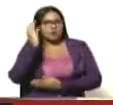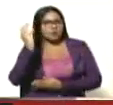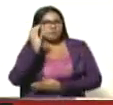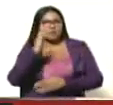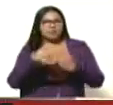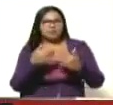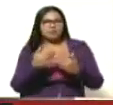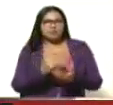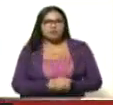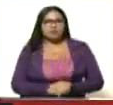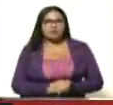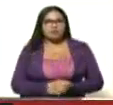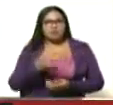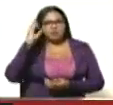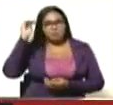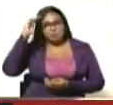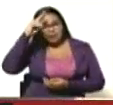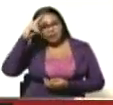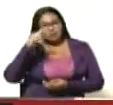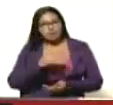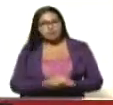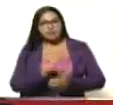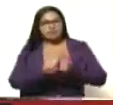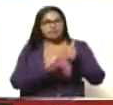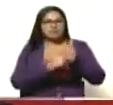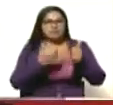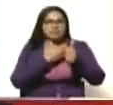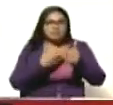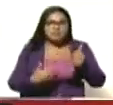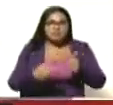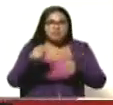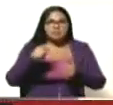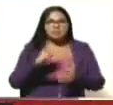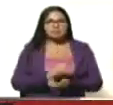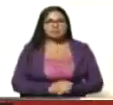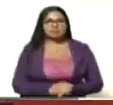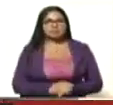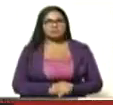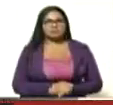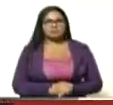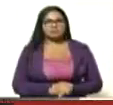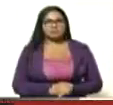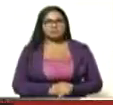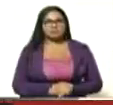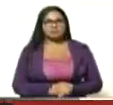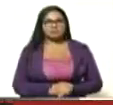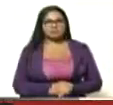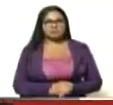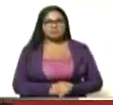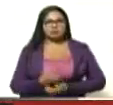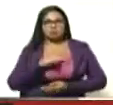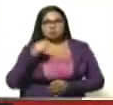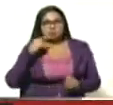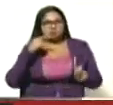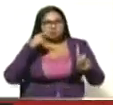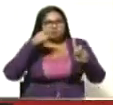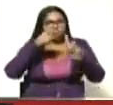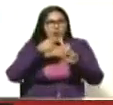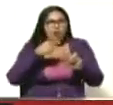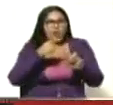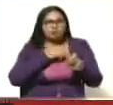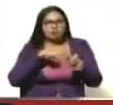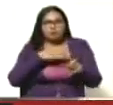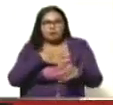el doctor Gustavo Petro y con la vicepresidenta afro Francia Márquez, estamos encaminados,